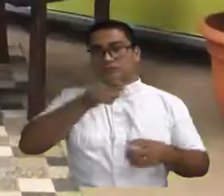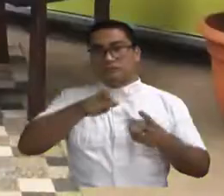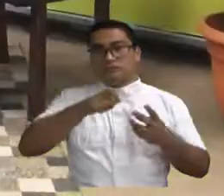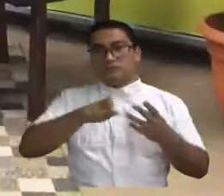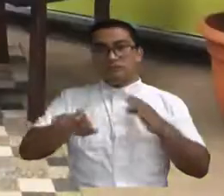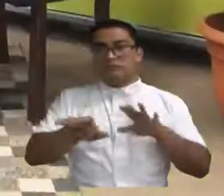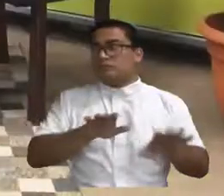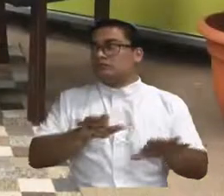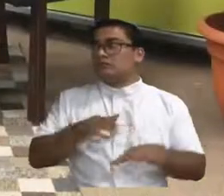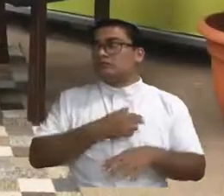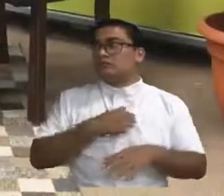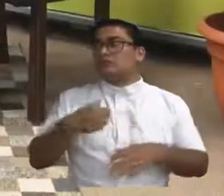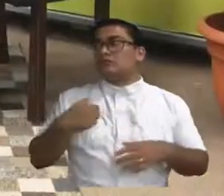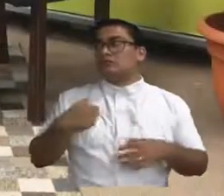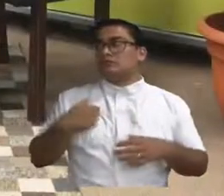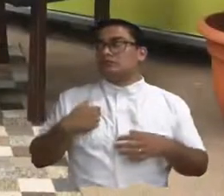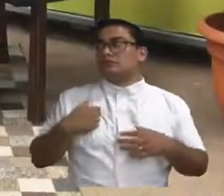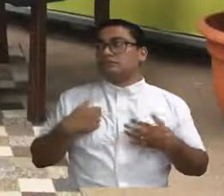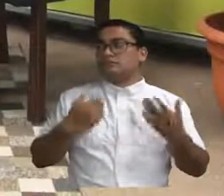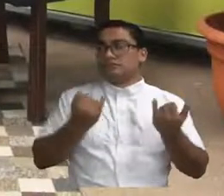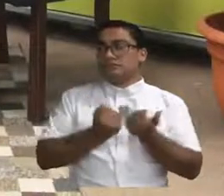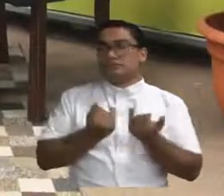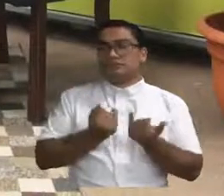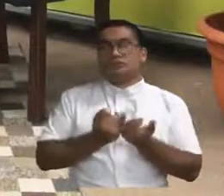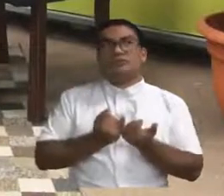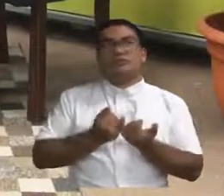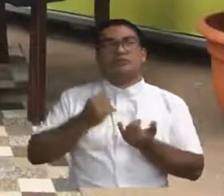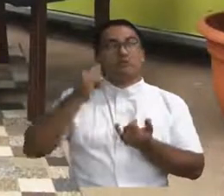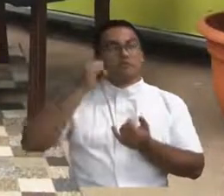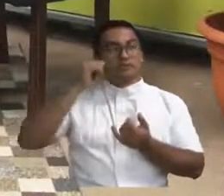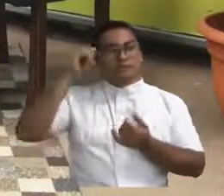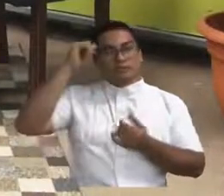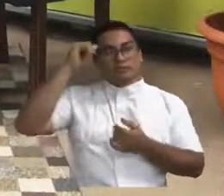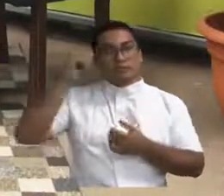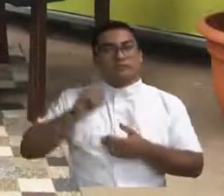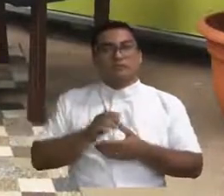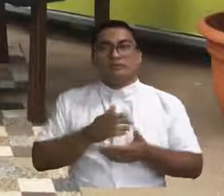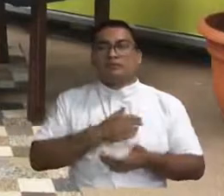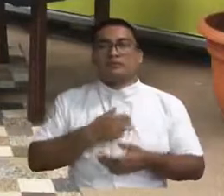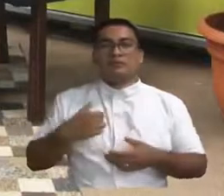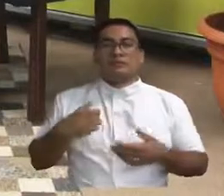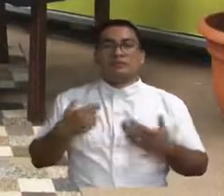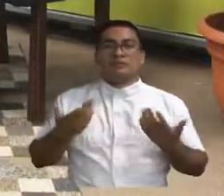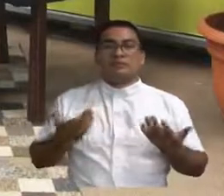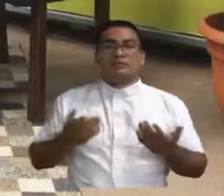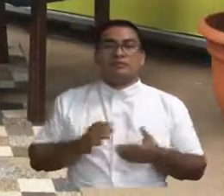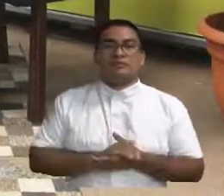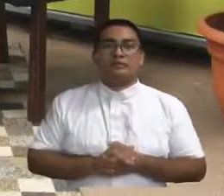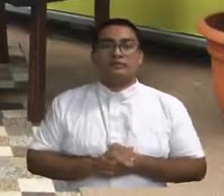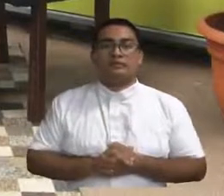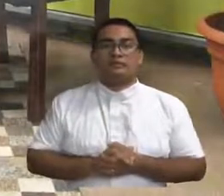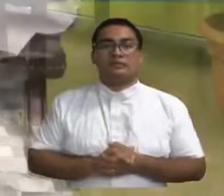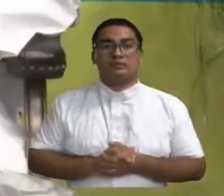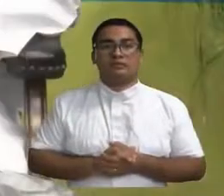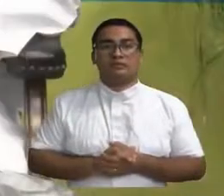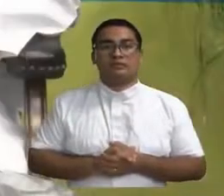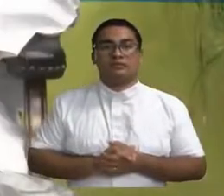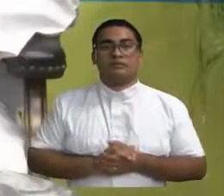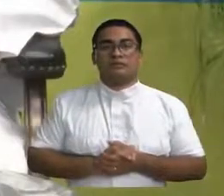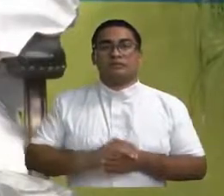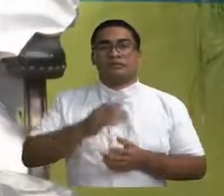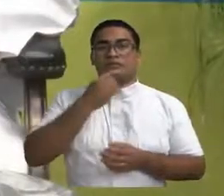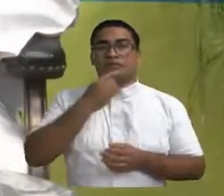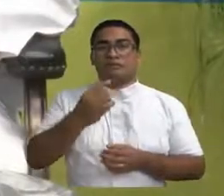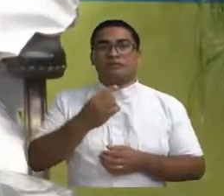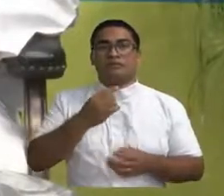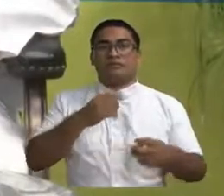pueden hacerlo como nosotros los adultos, que no podemos sacudir la nariz? Bueno, ¿qué pasaría? La principal complicación que nosotros miramos en los niños